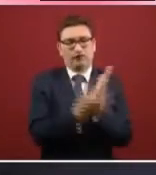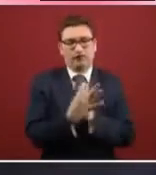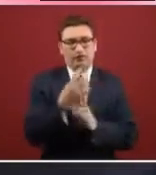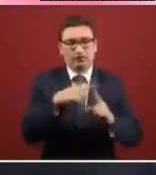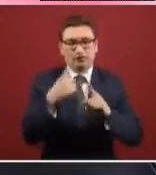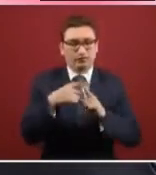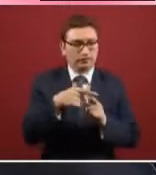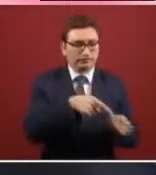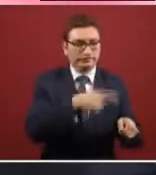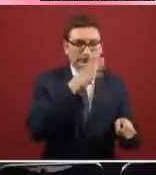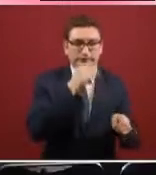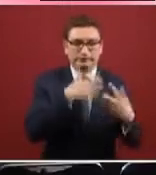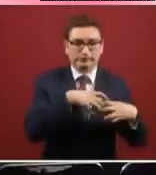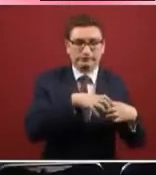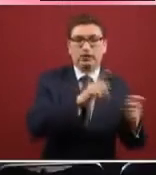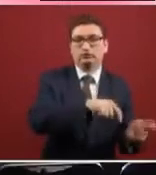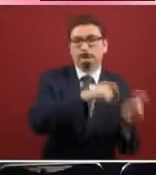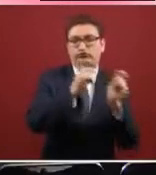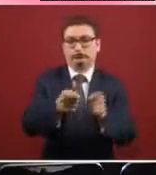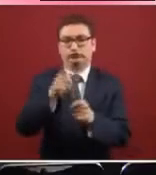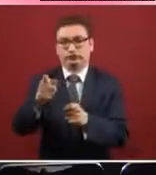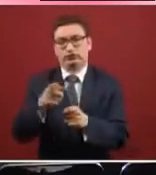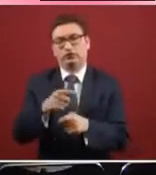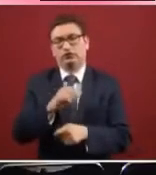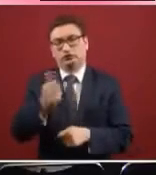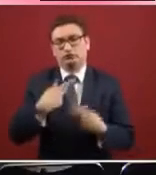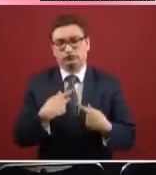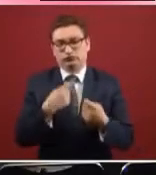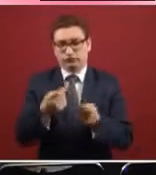those that were working on that one. Imagen